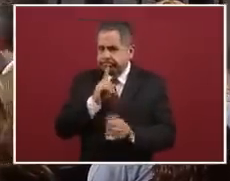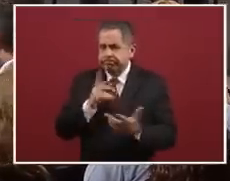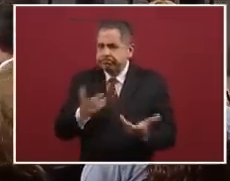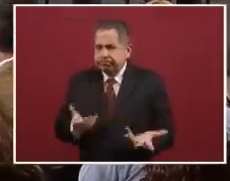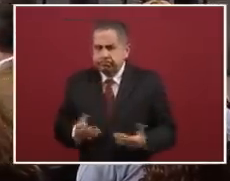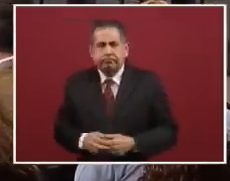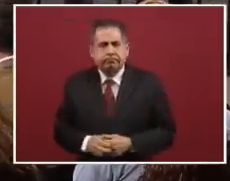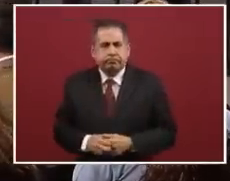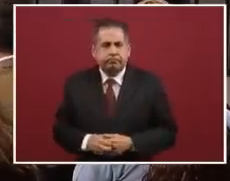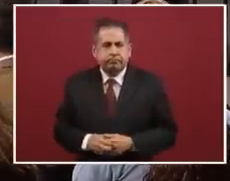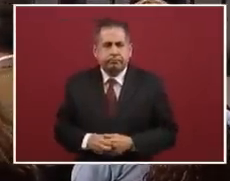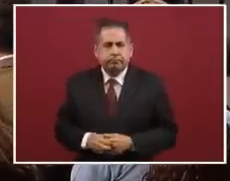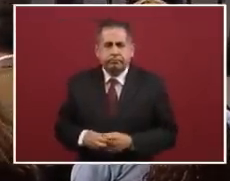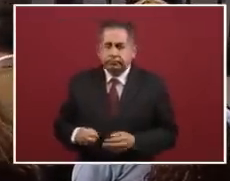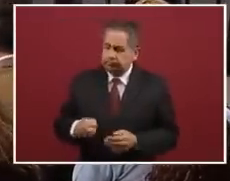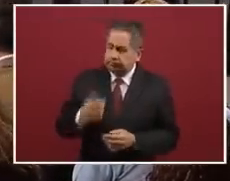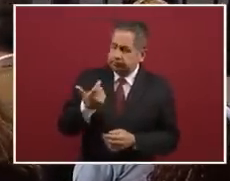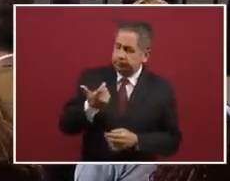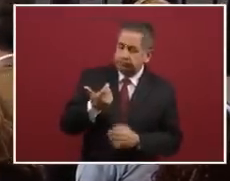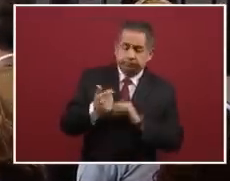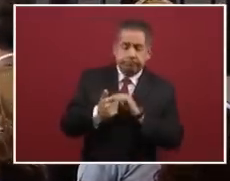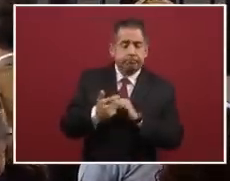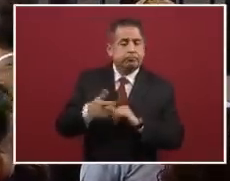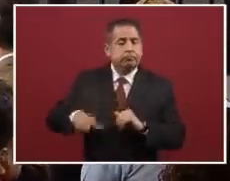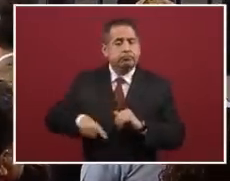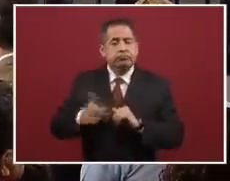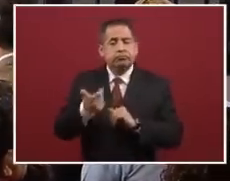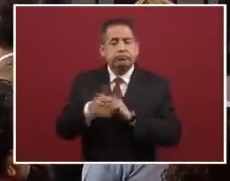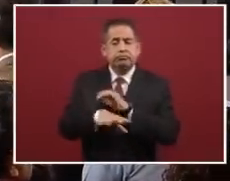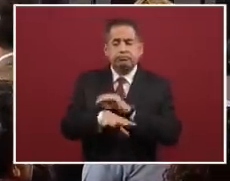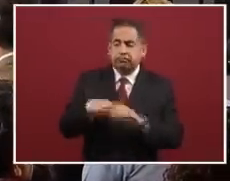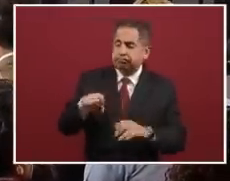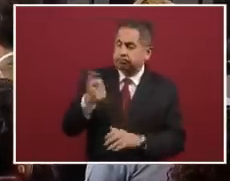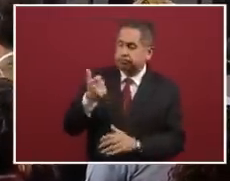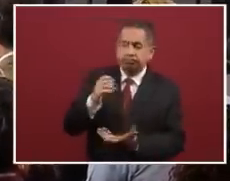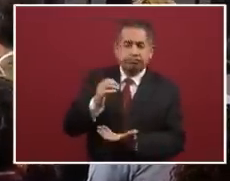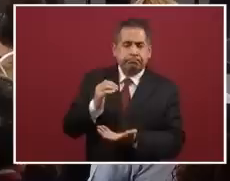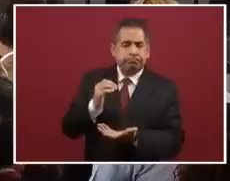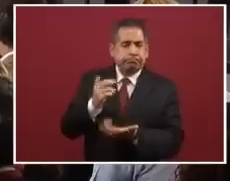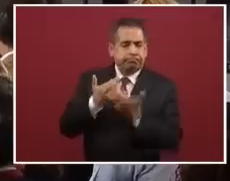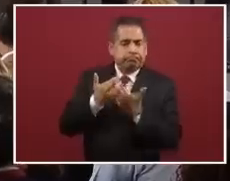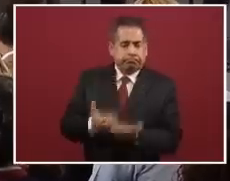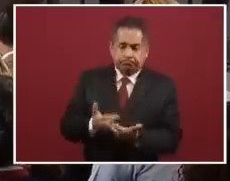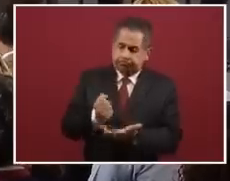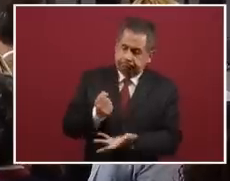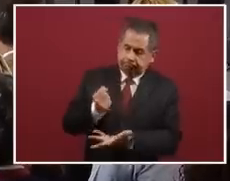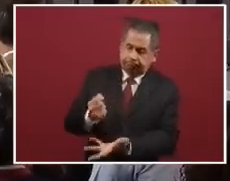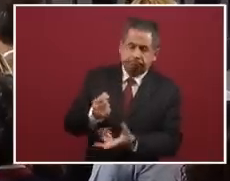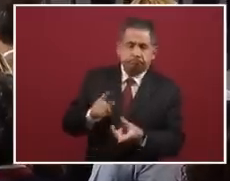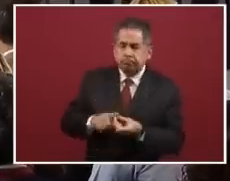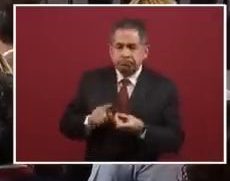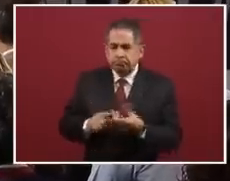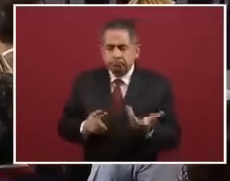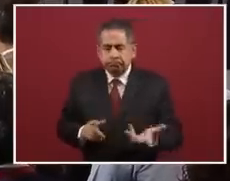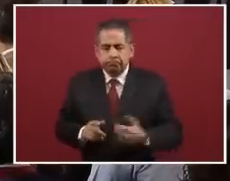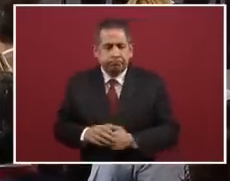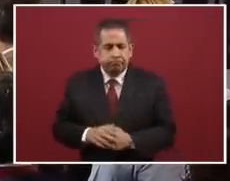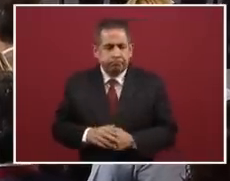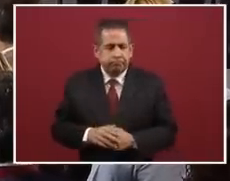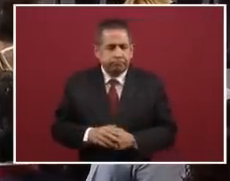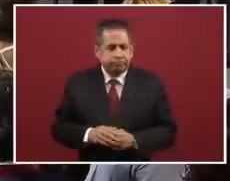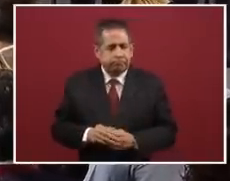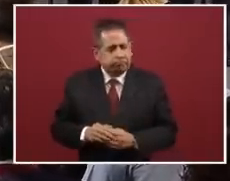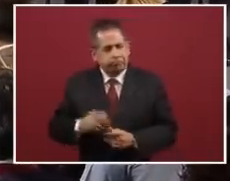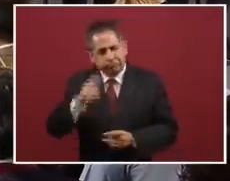¿De dónde va a sacar fortaleza el gobierno mexicano, fortaleza financiera, tomando en cuenta que aquel elefante gordo